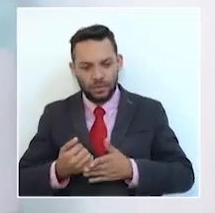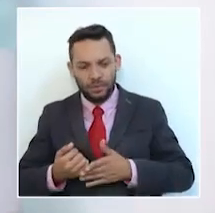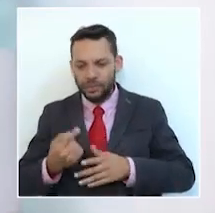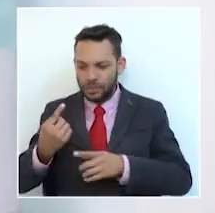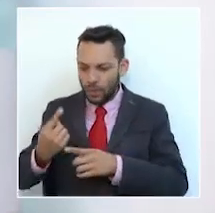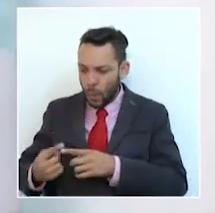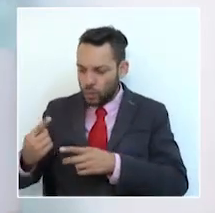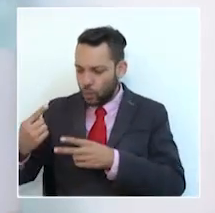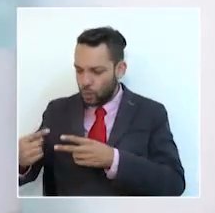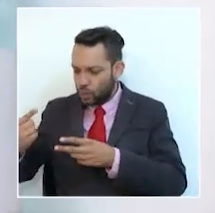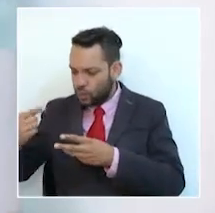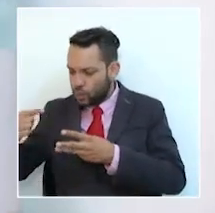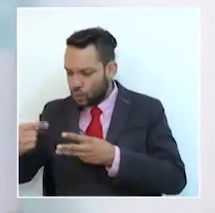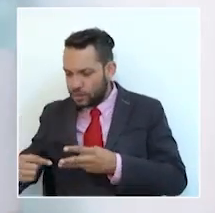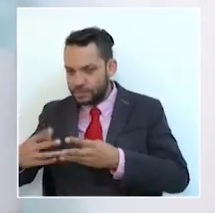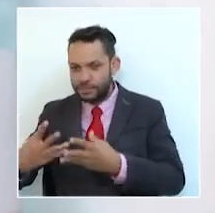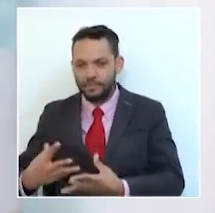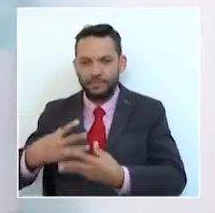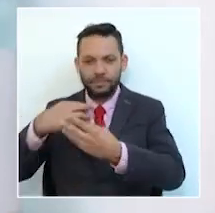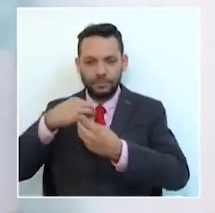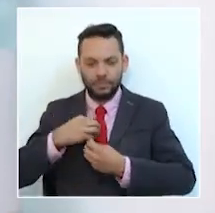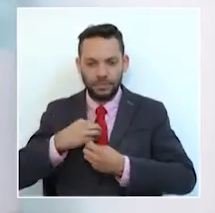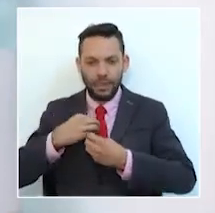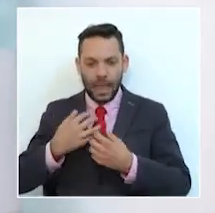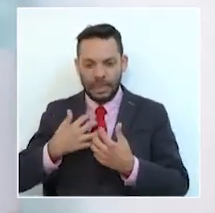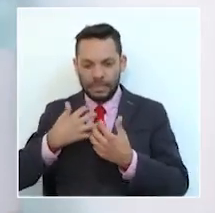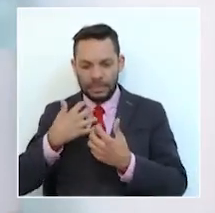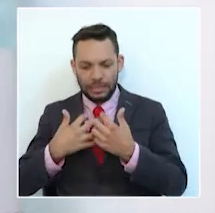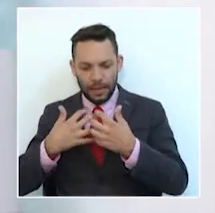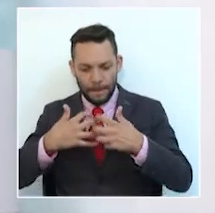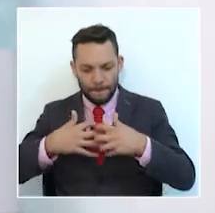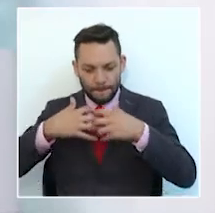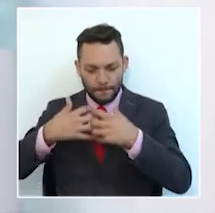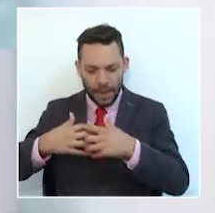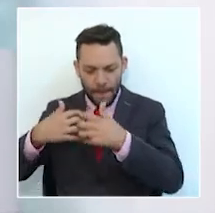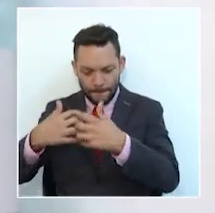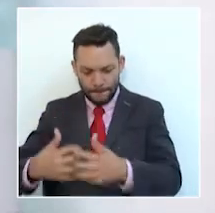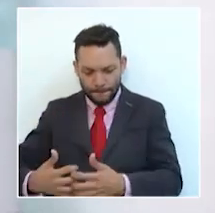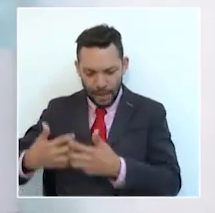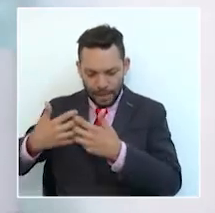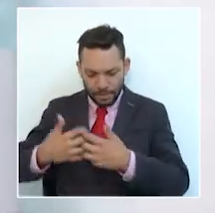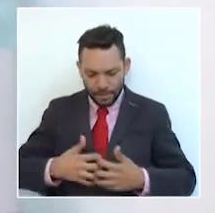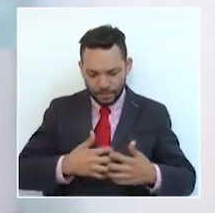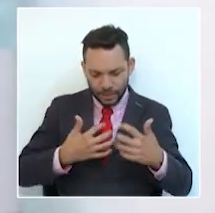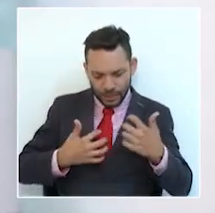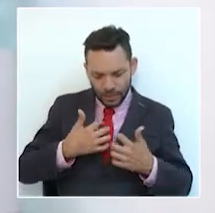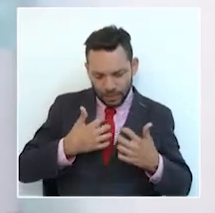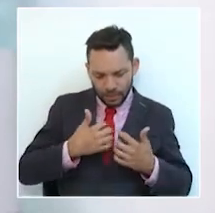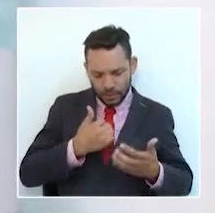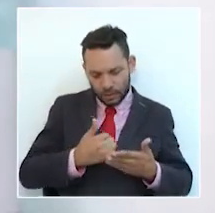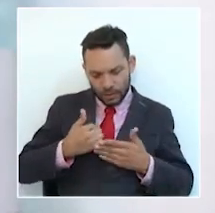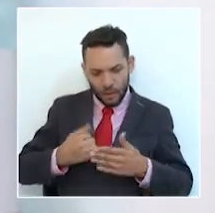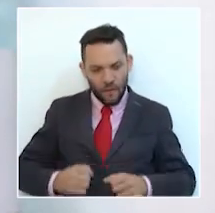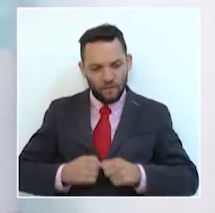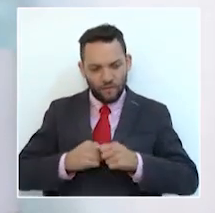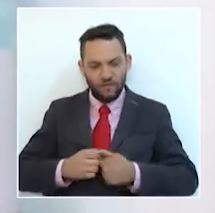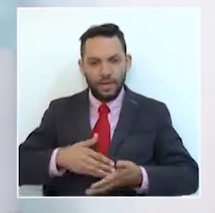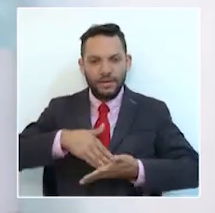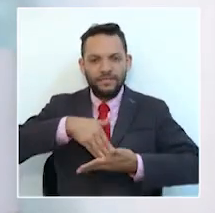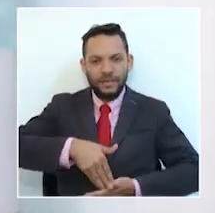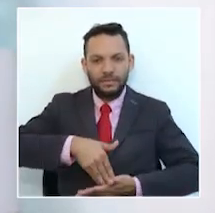metheny a nuestro organismo y nuestro organismo reacciona por eso lo que tenemos que saber y